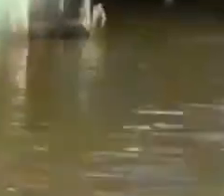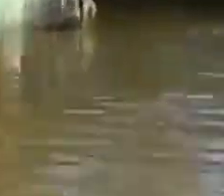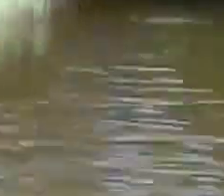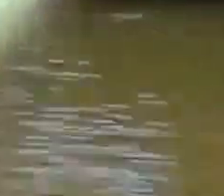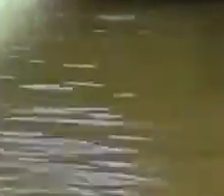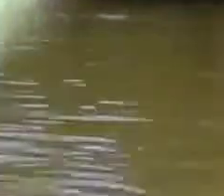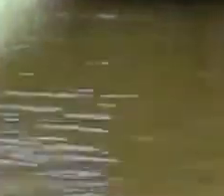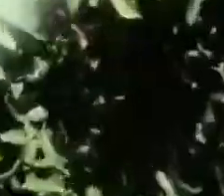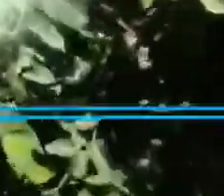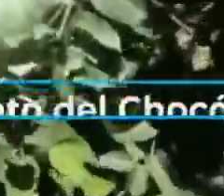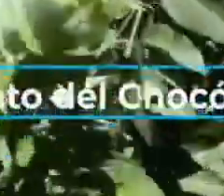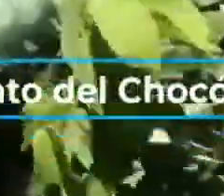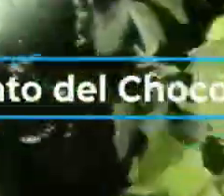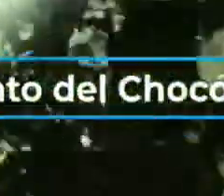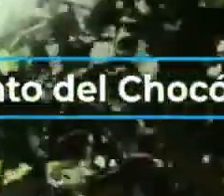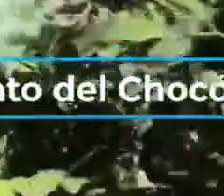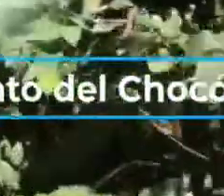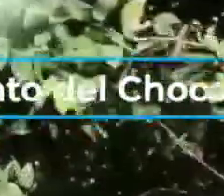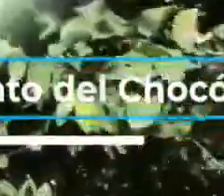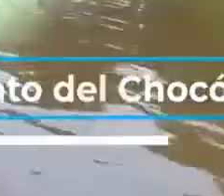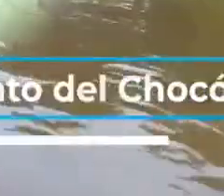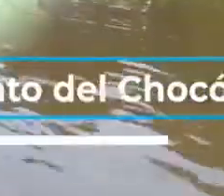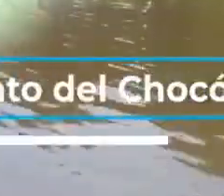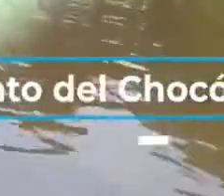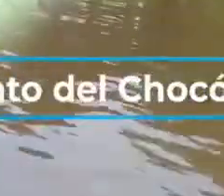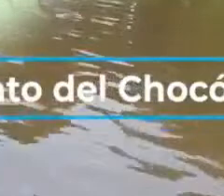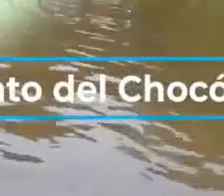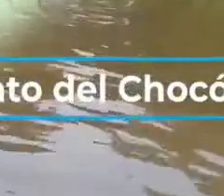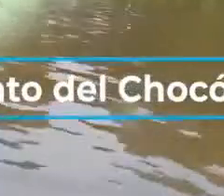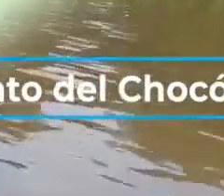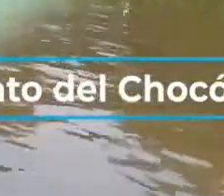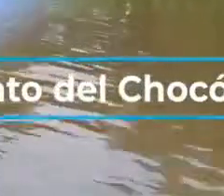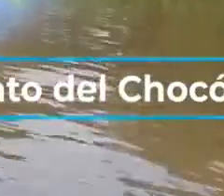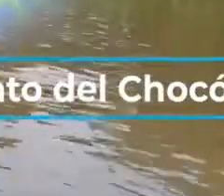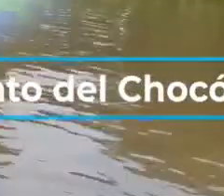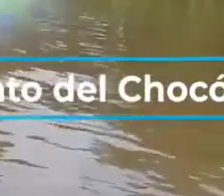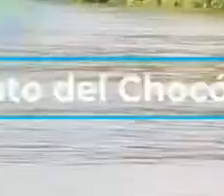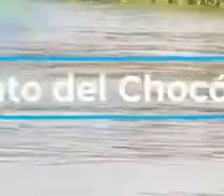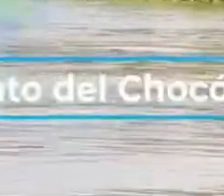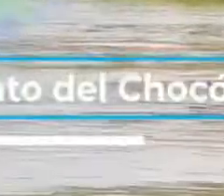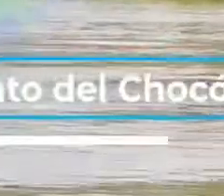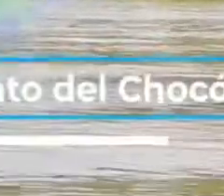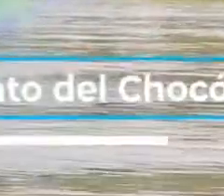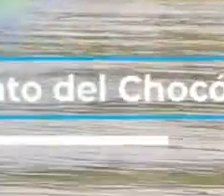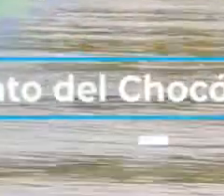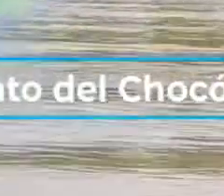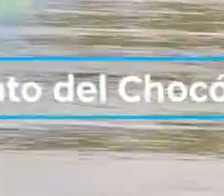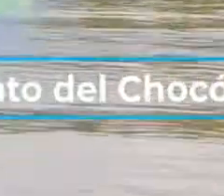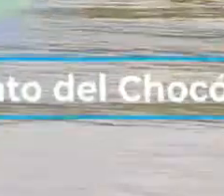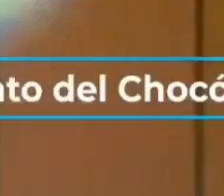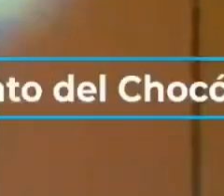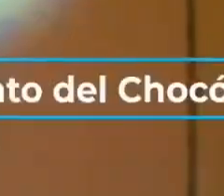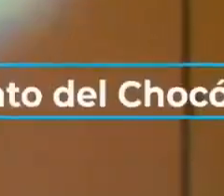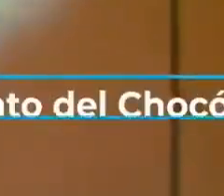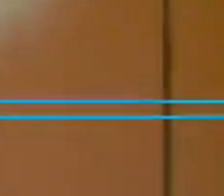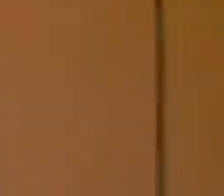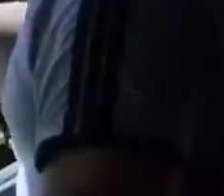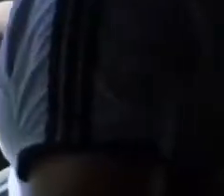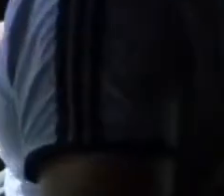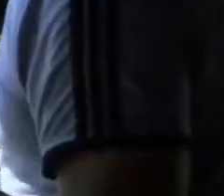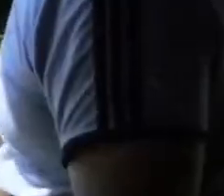ríos, mares. Nos encontramos al norte del departamento de Chocó, límite con Panamá,